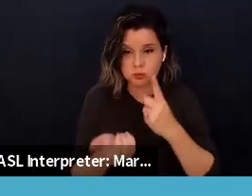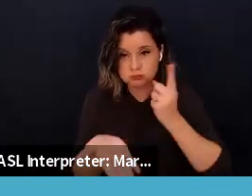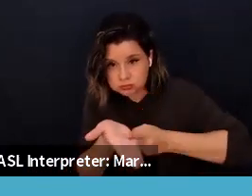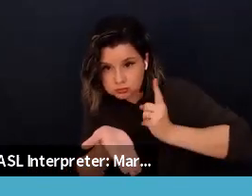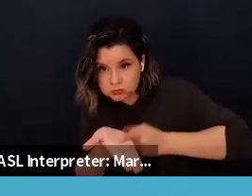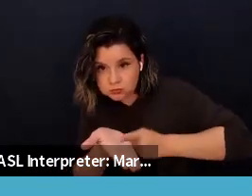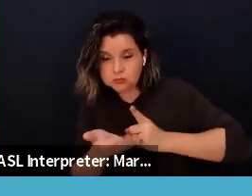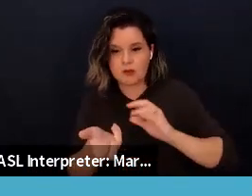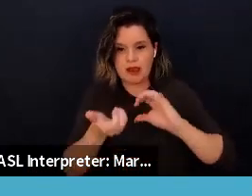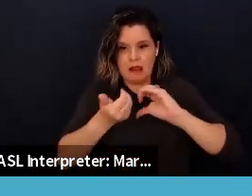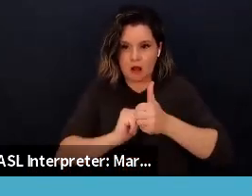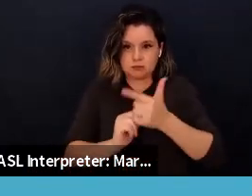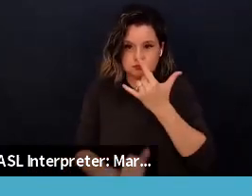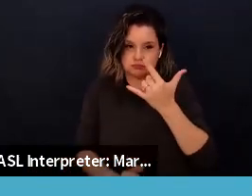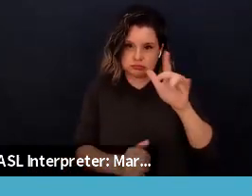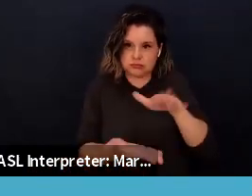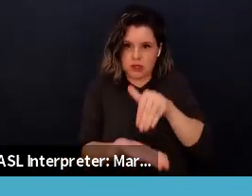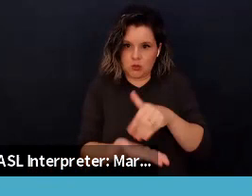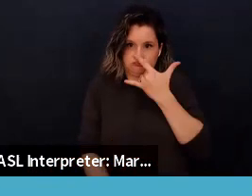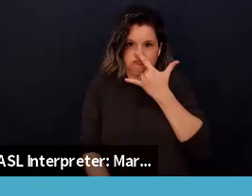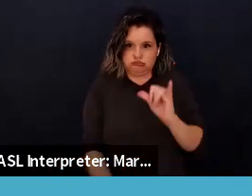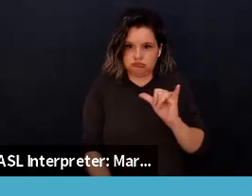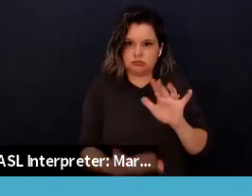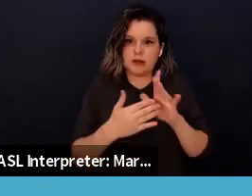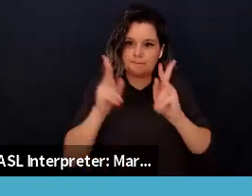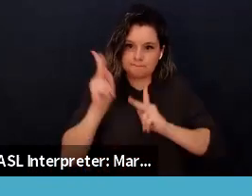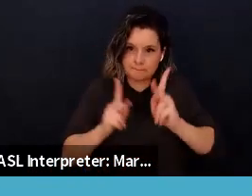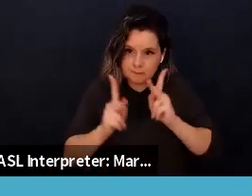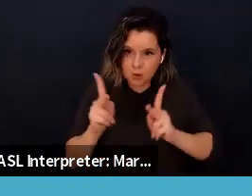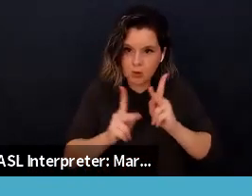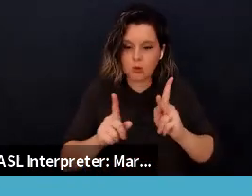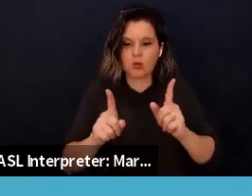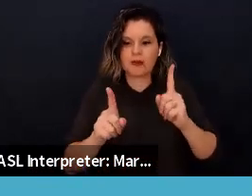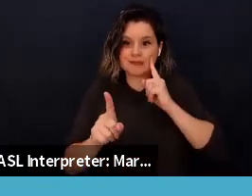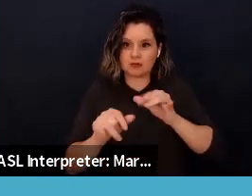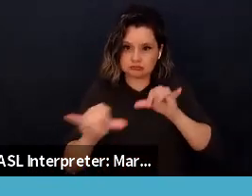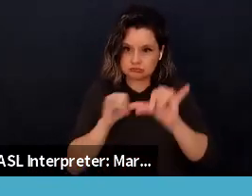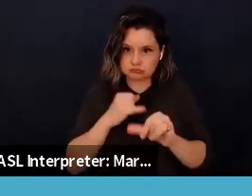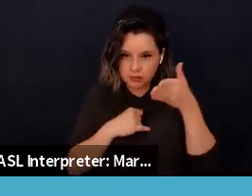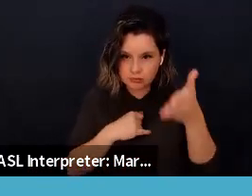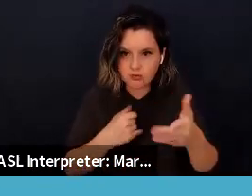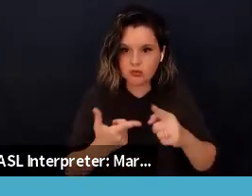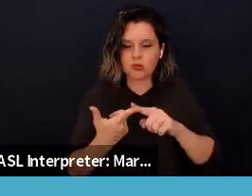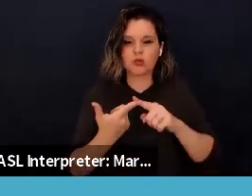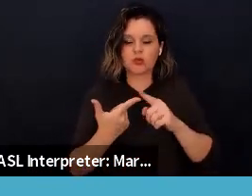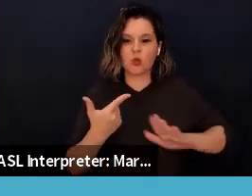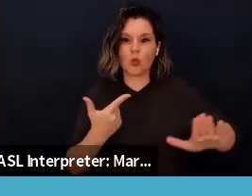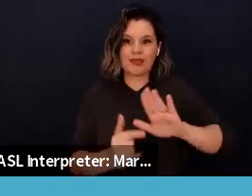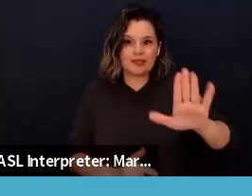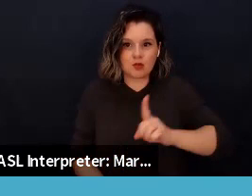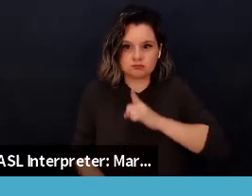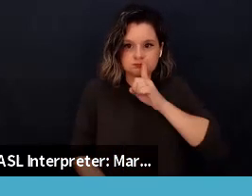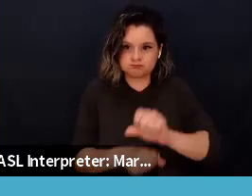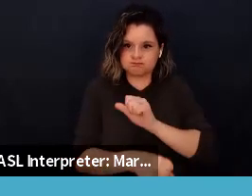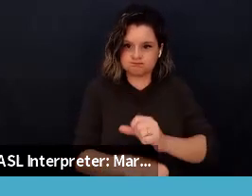de cómo es este centro, las personas que están detenidos, qué es la realidad que viven